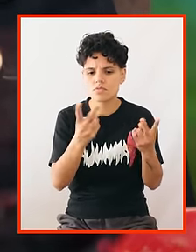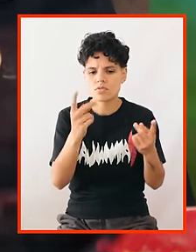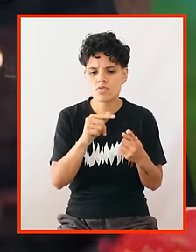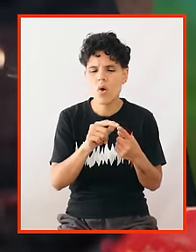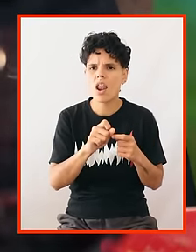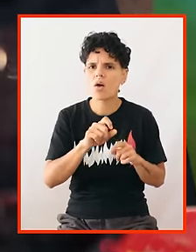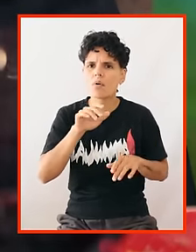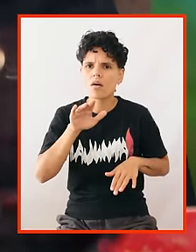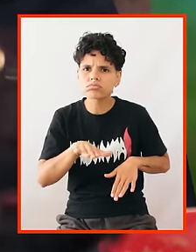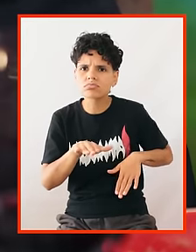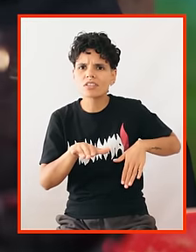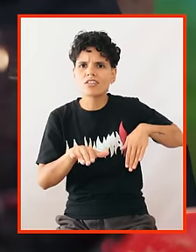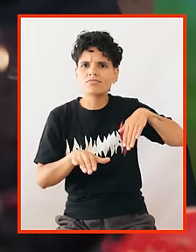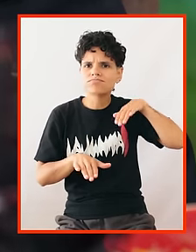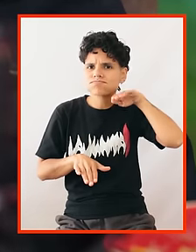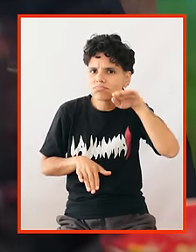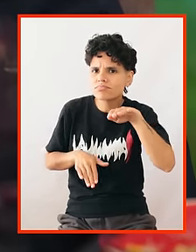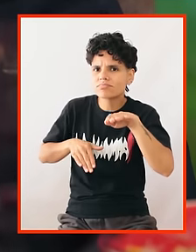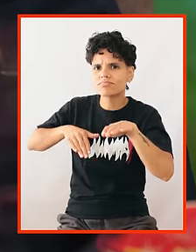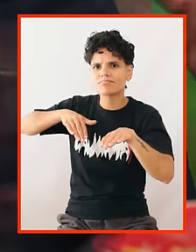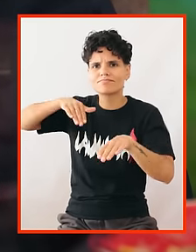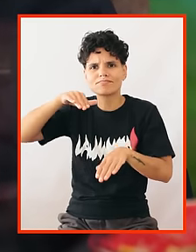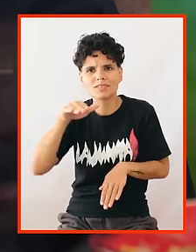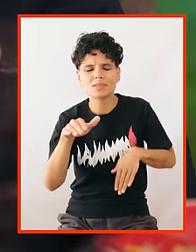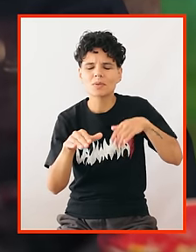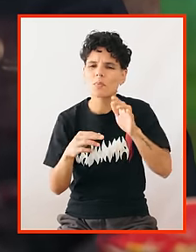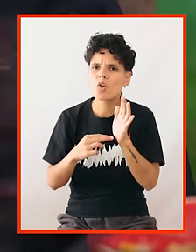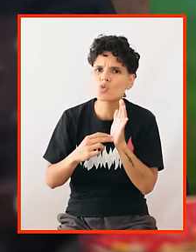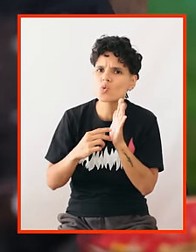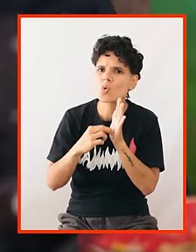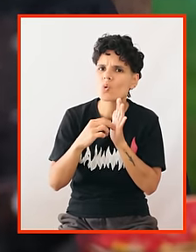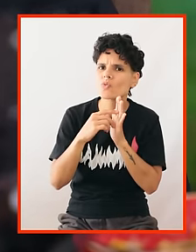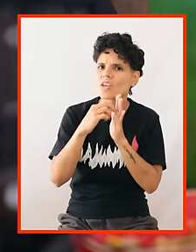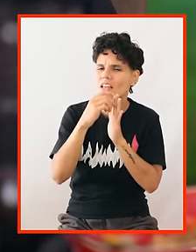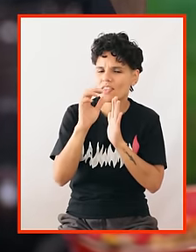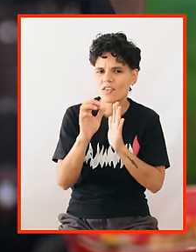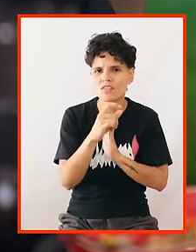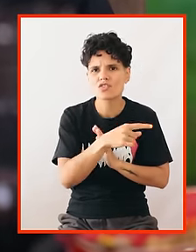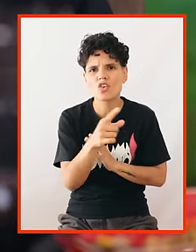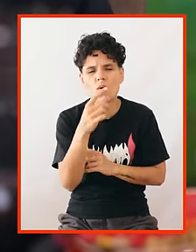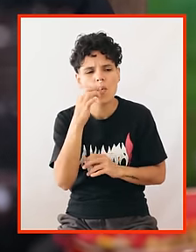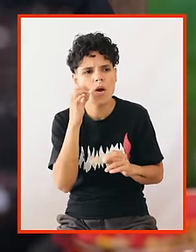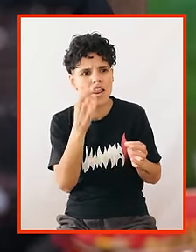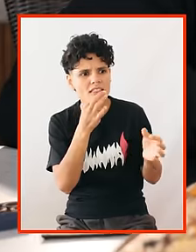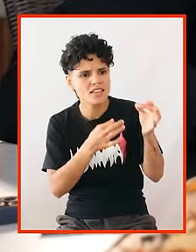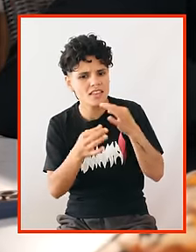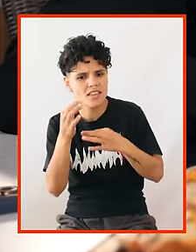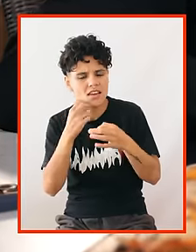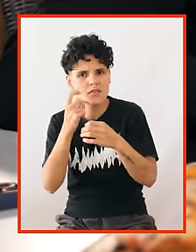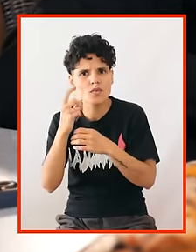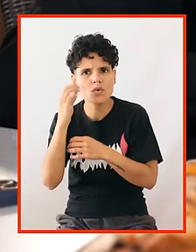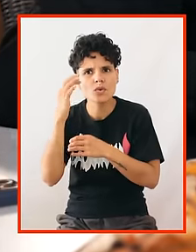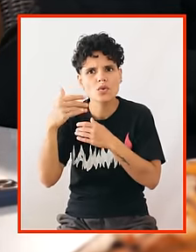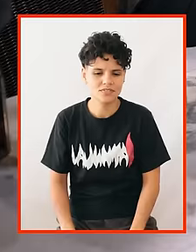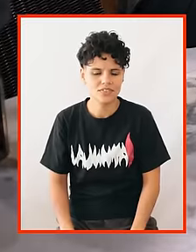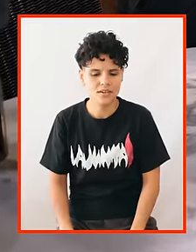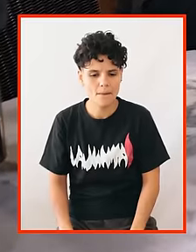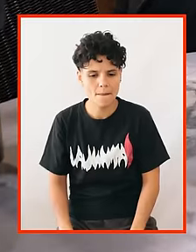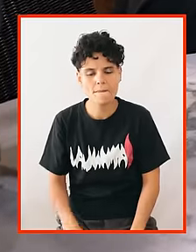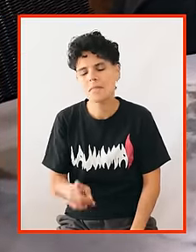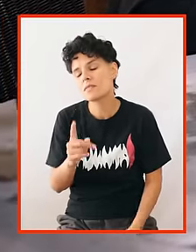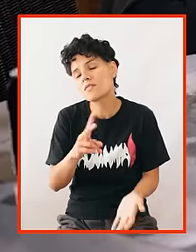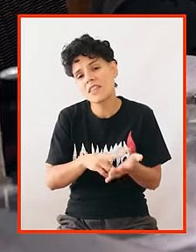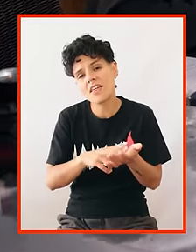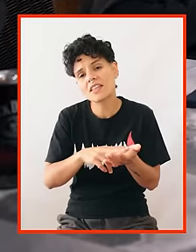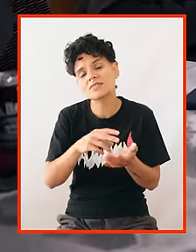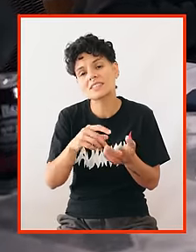buenos peldaños para arriba, estaban como toda raja. Y siempre era como, oh, estos cabros van a hacer algo, como que siempre éramos como una promesa a futuro. Como Lucas Chudo. Fue un